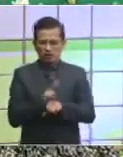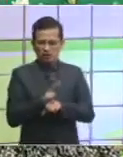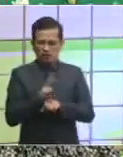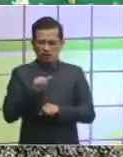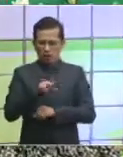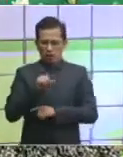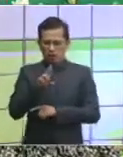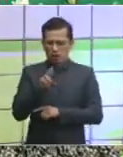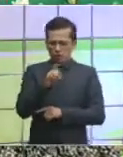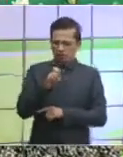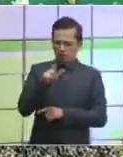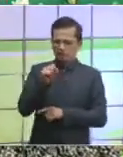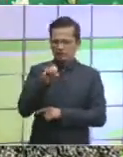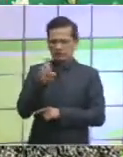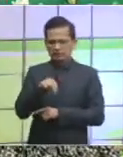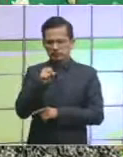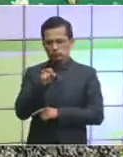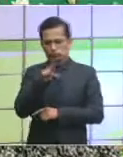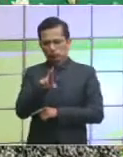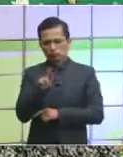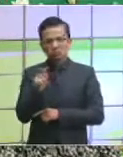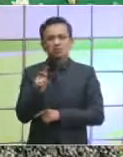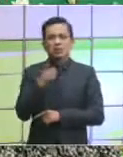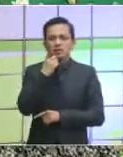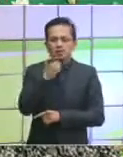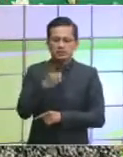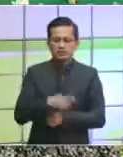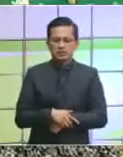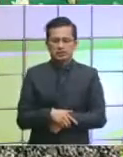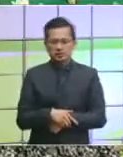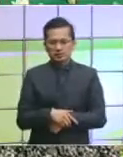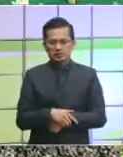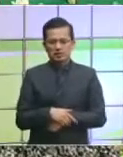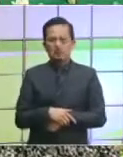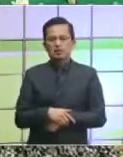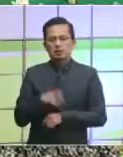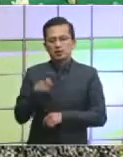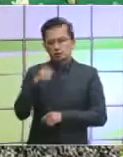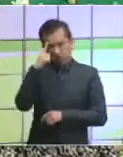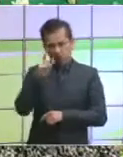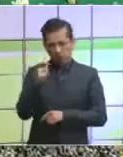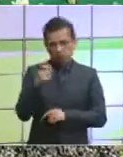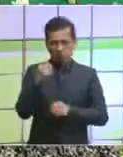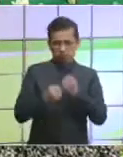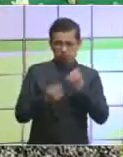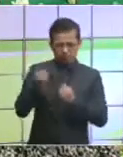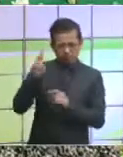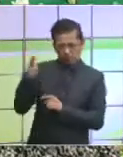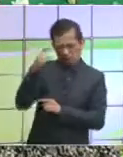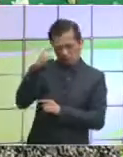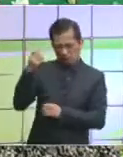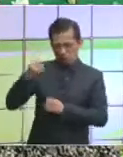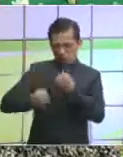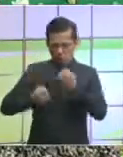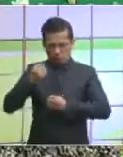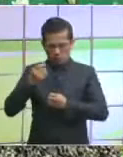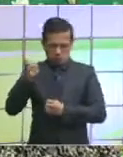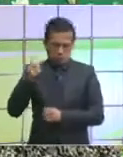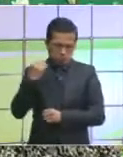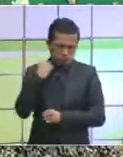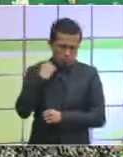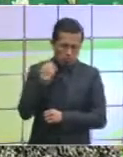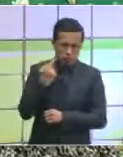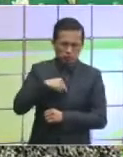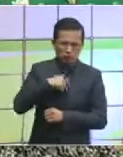que dice la función al final del día de la academia de la dogmática jurídica en su buen sentido en el sentido que